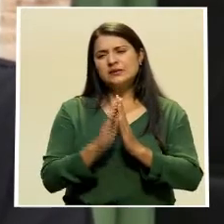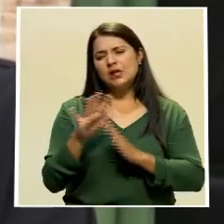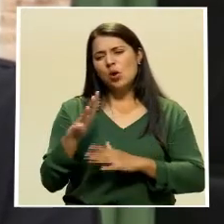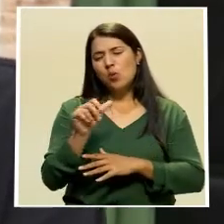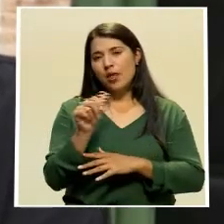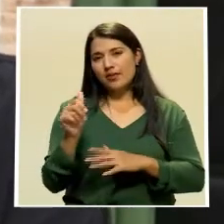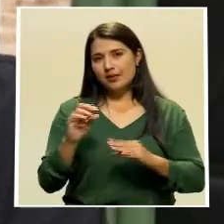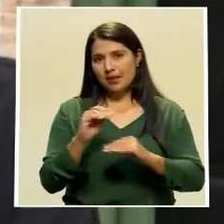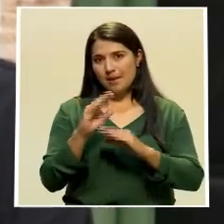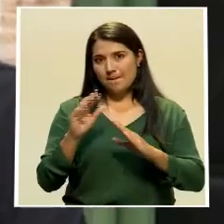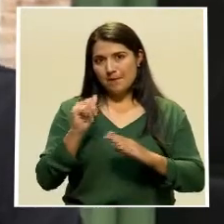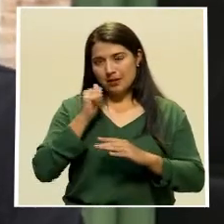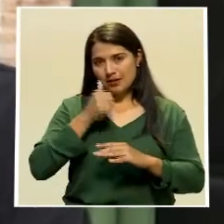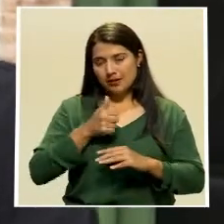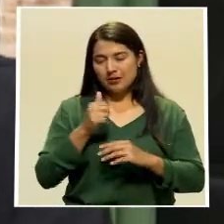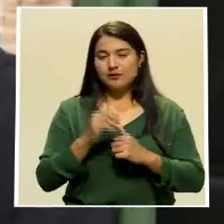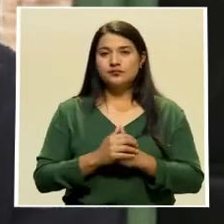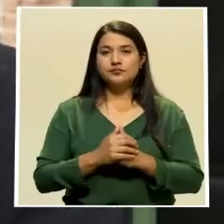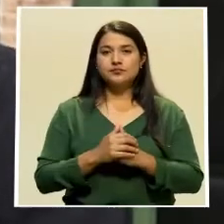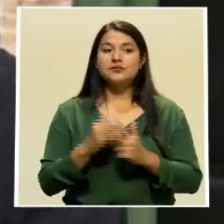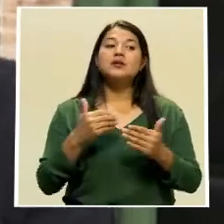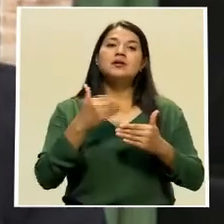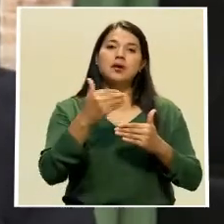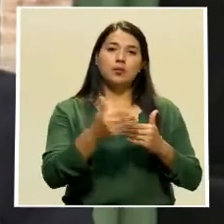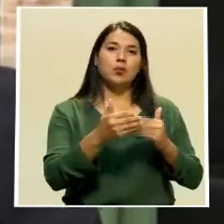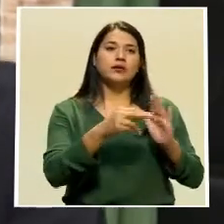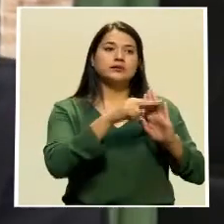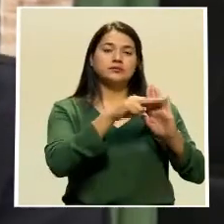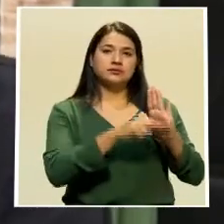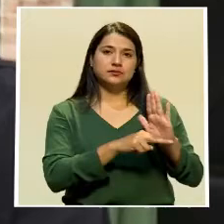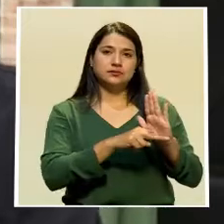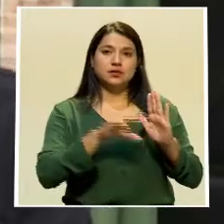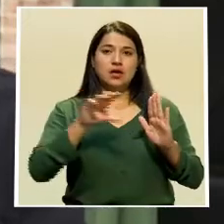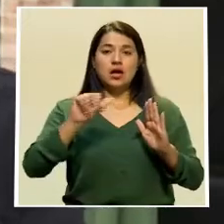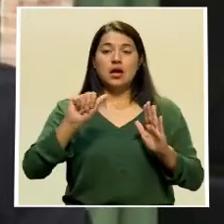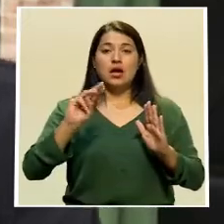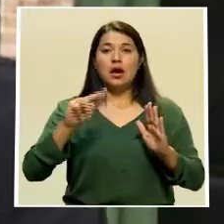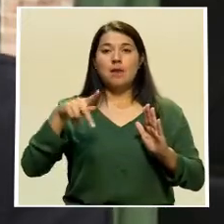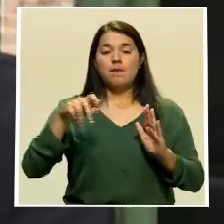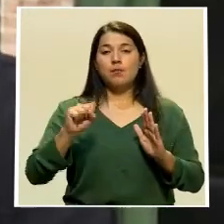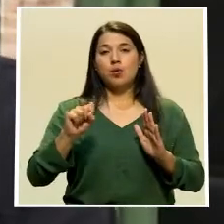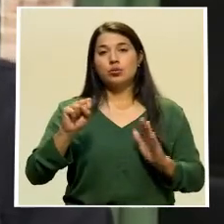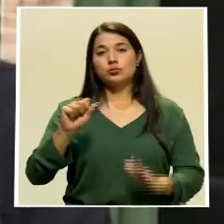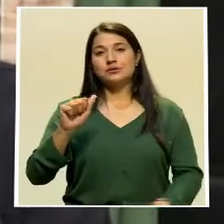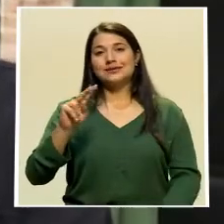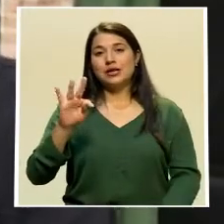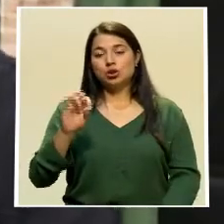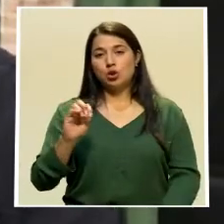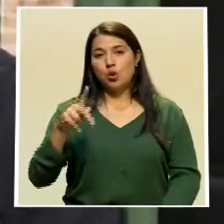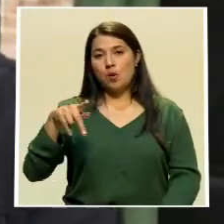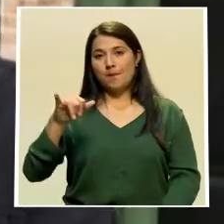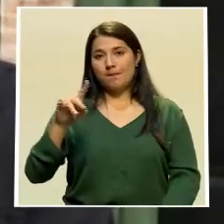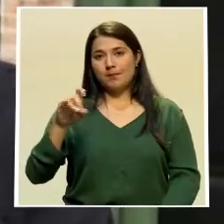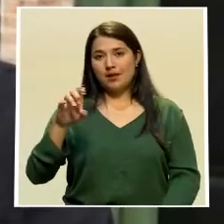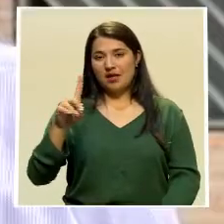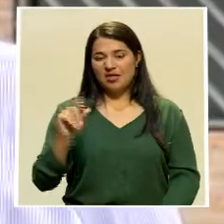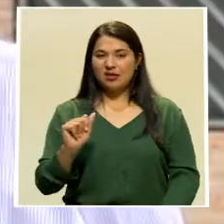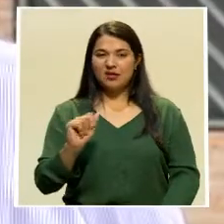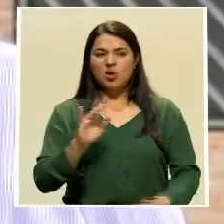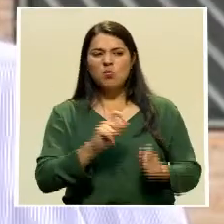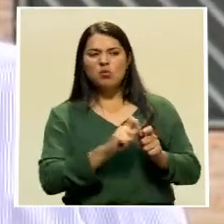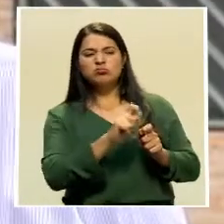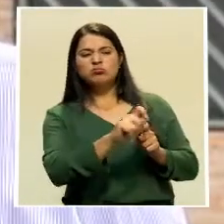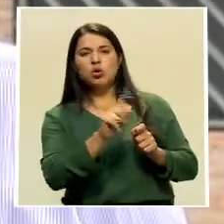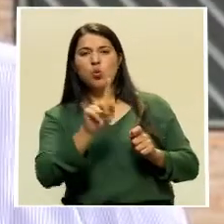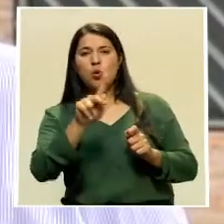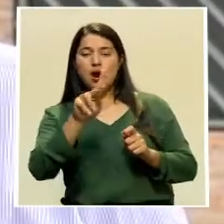mañana para luego pasar al Camposanto, a la Piedad, que queda como a los kilómetros de aquí, la carretera Paraíso.